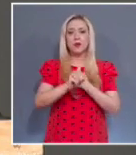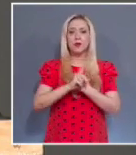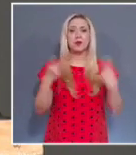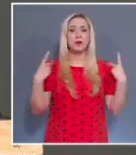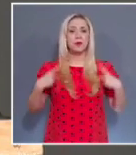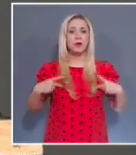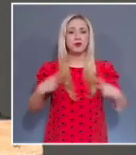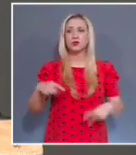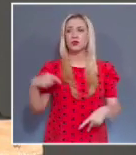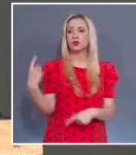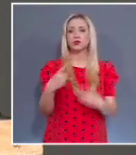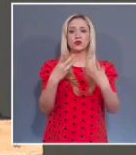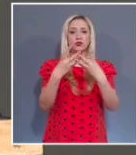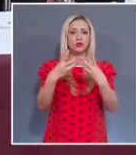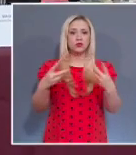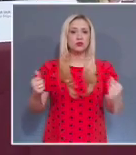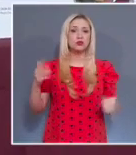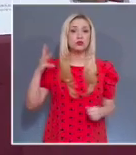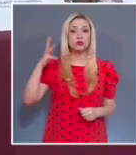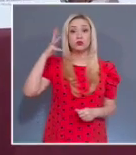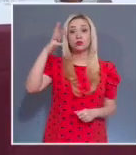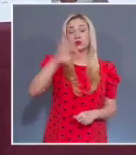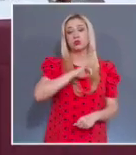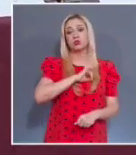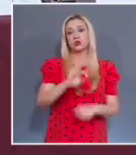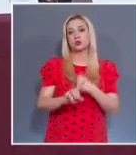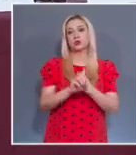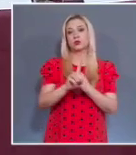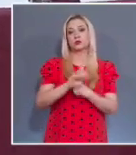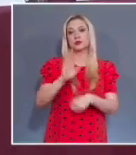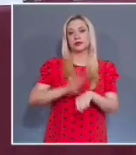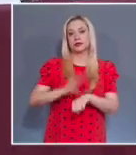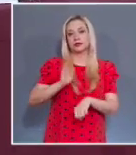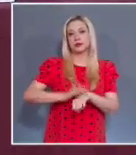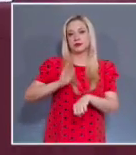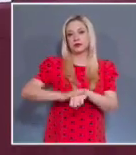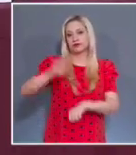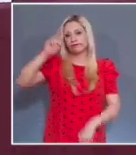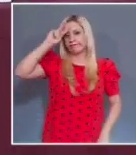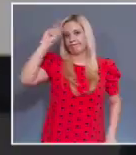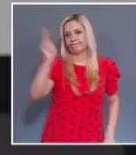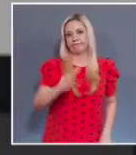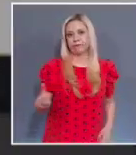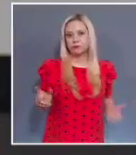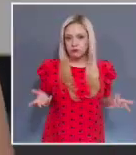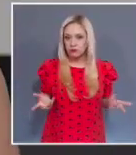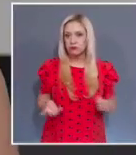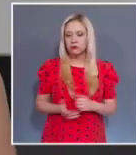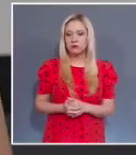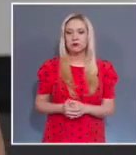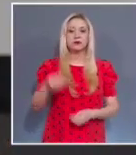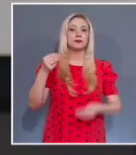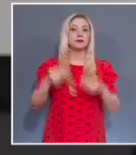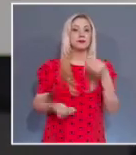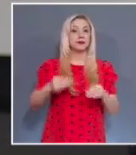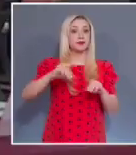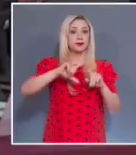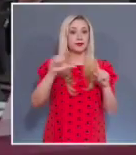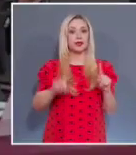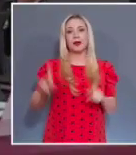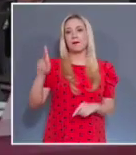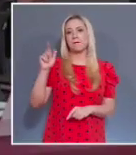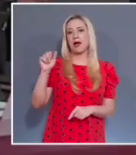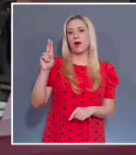claramente en peligro. En el conversatorio participaron los magistrados federales Paula María García Villegas